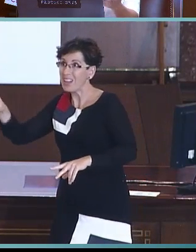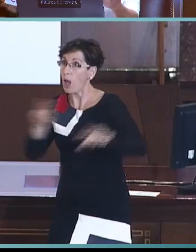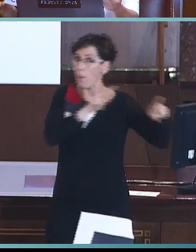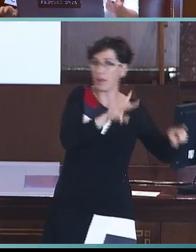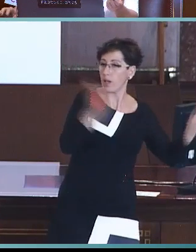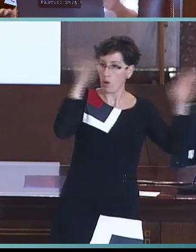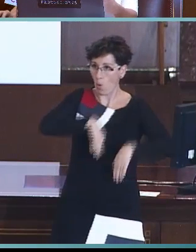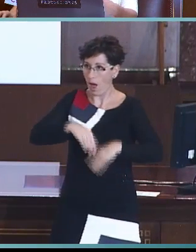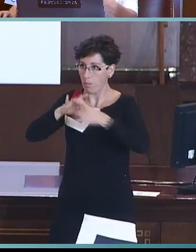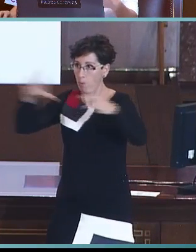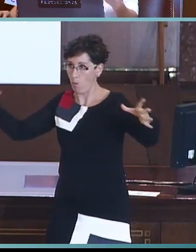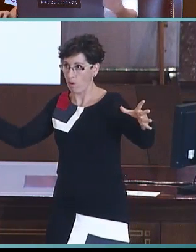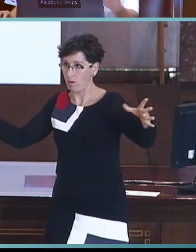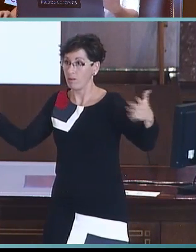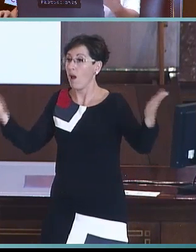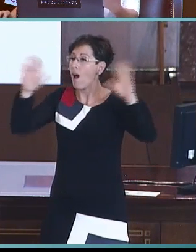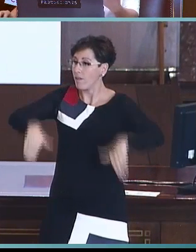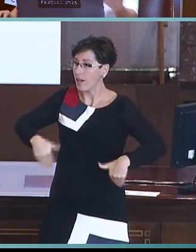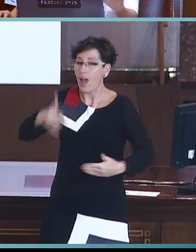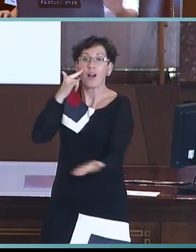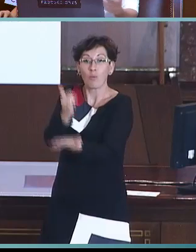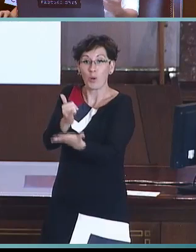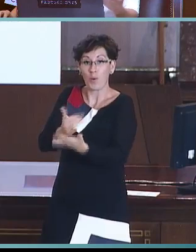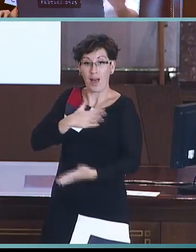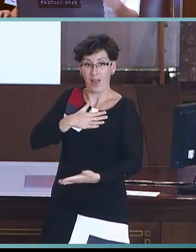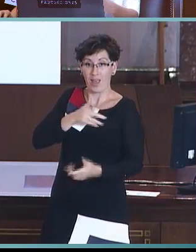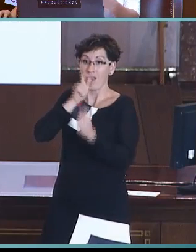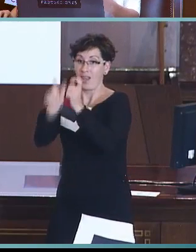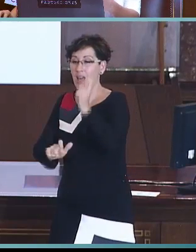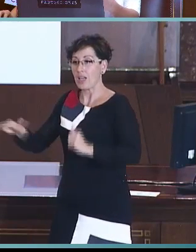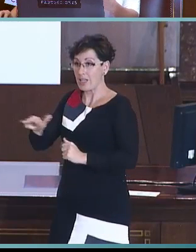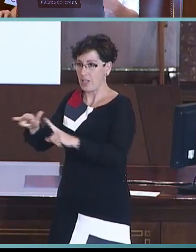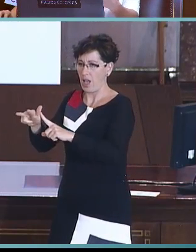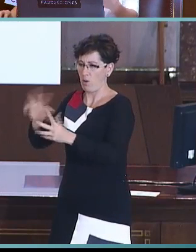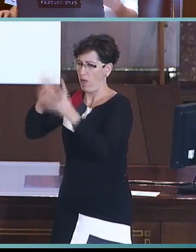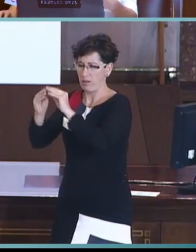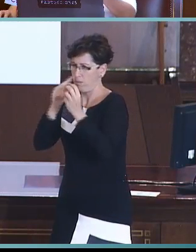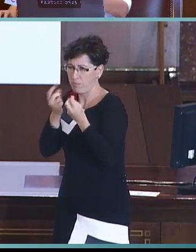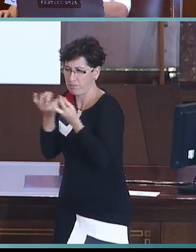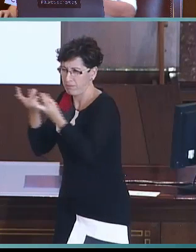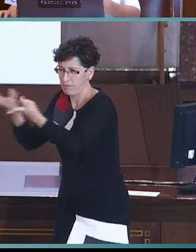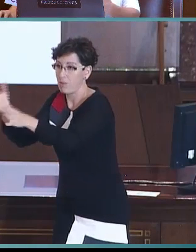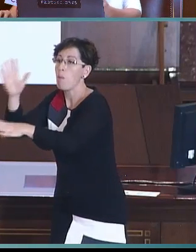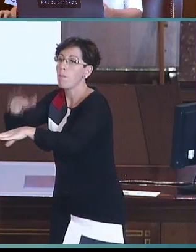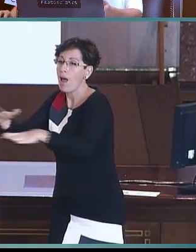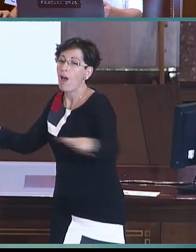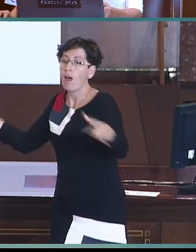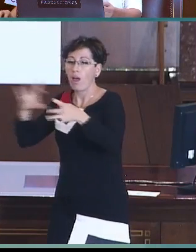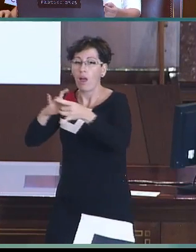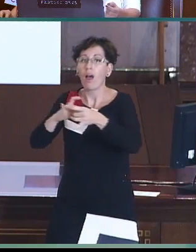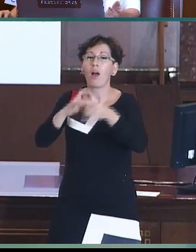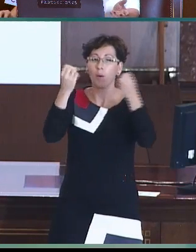campos semánticos. Con lo cual, la prueba de lengua castellana sufrió muchas adaptaciones para adaptarse ya a la lengua de